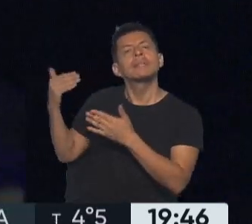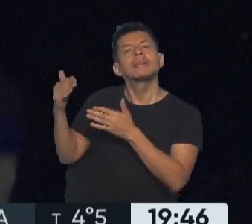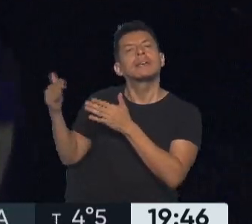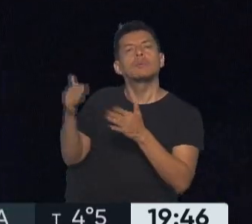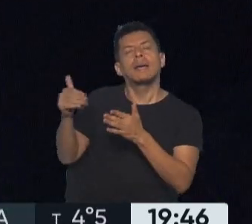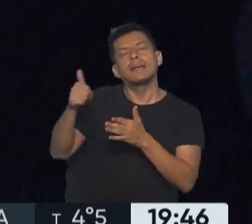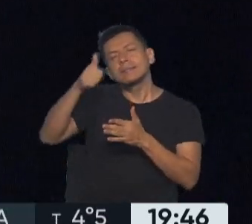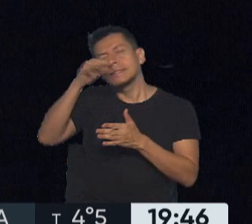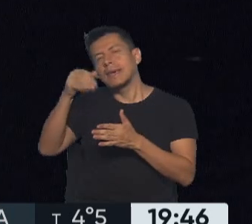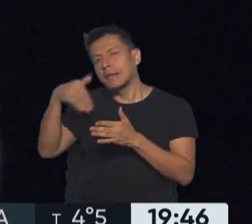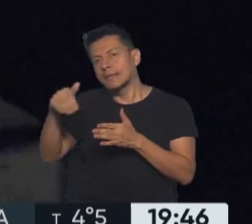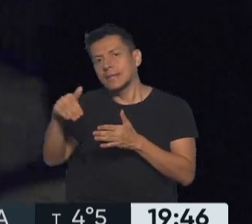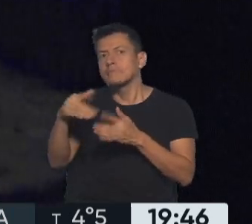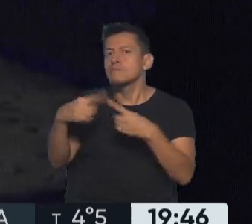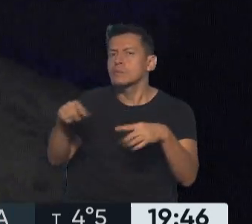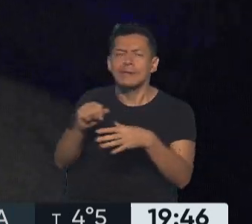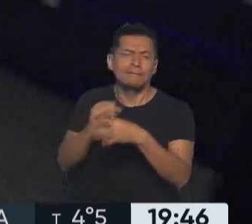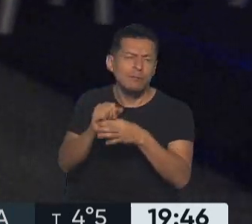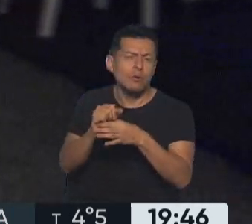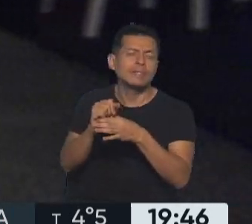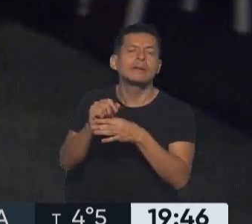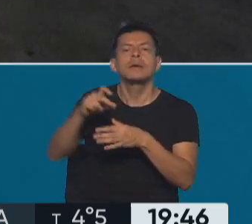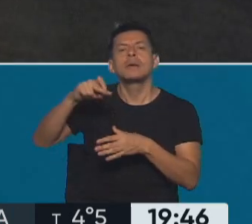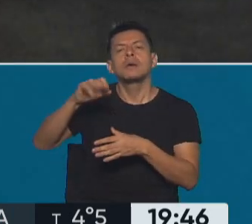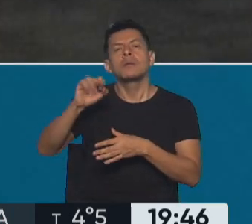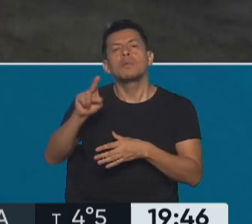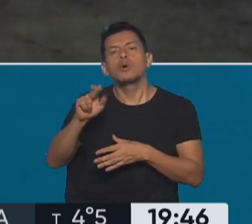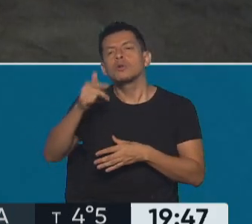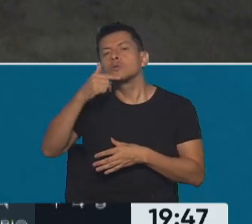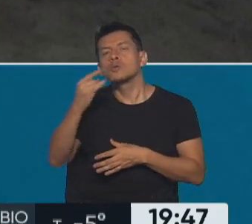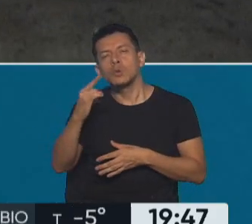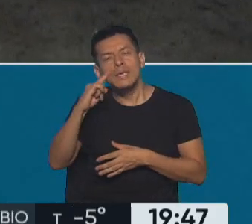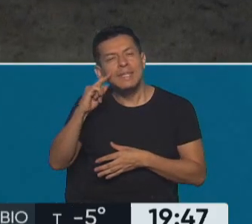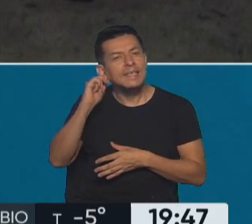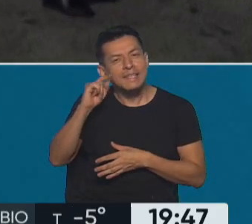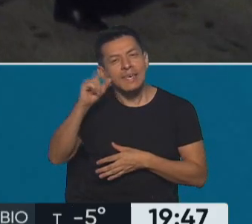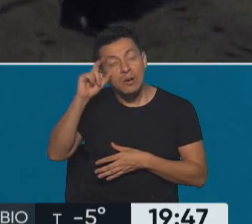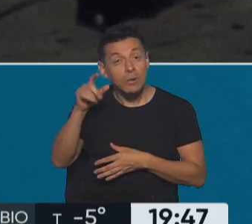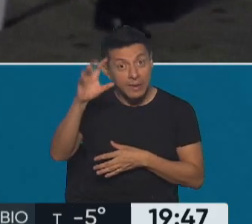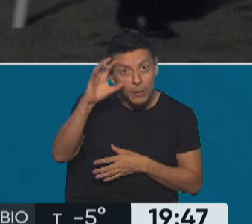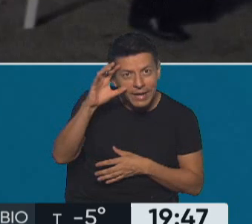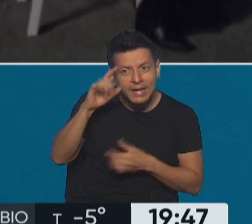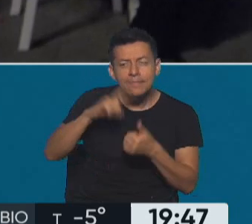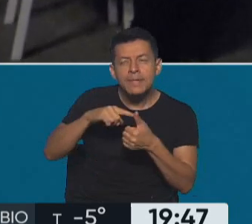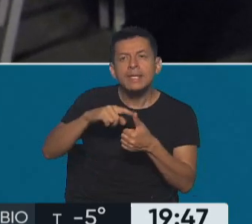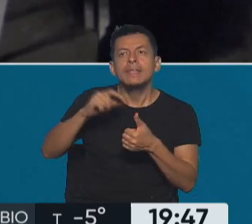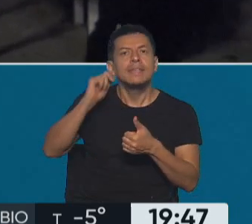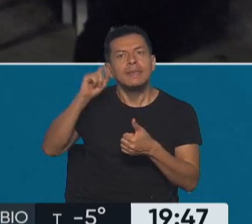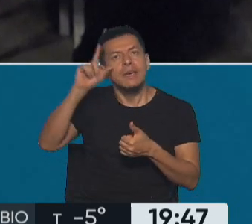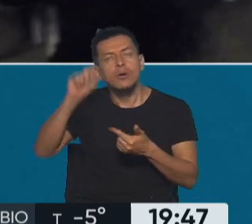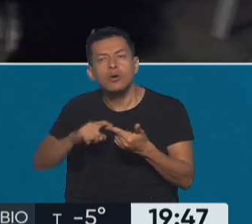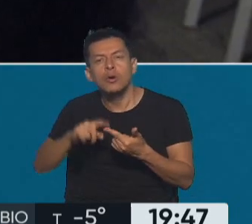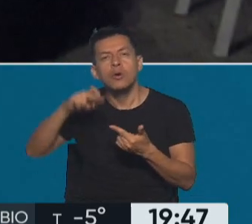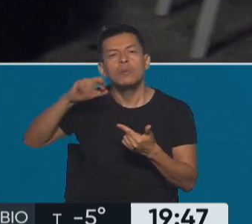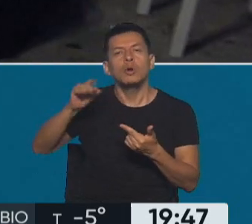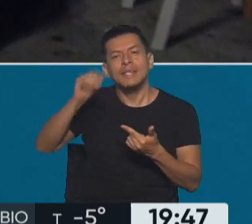60 en adelante, ¿eh? Los clásicos de Por Sui Gieco. ¿Recuerdan aquella banda de León Gieco, Porchetto, María Rosa Llorio,